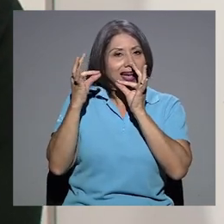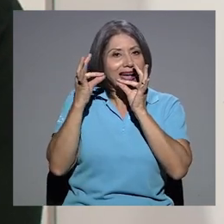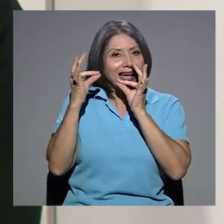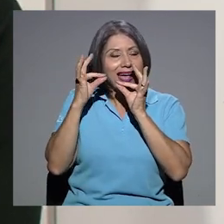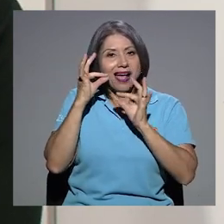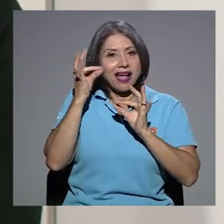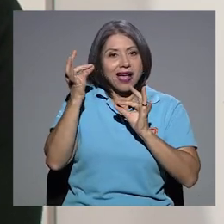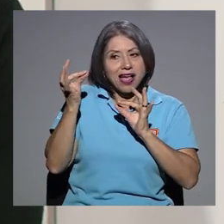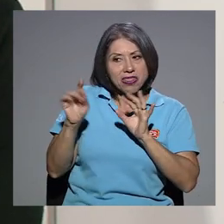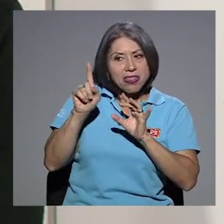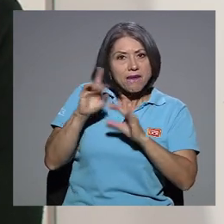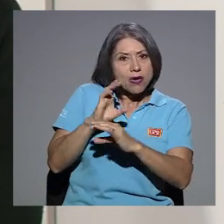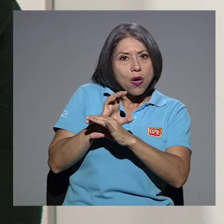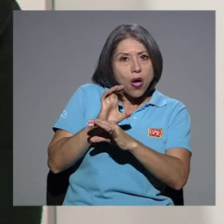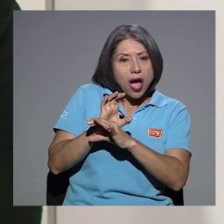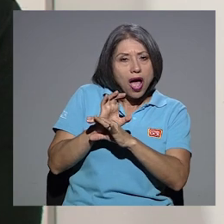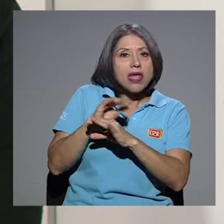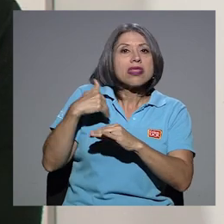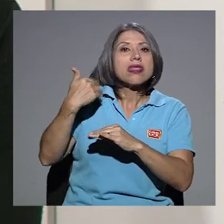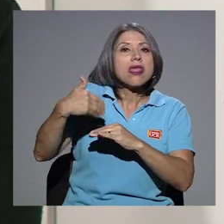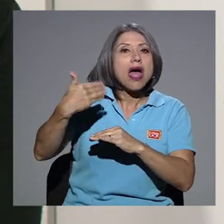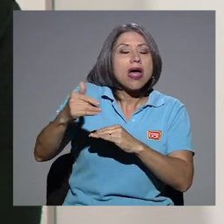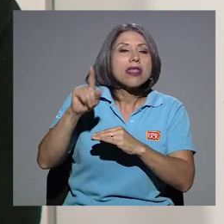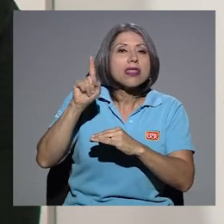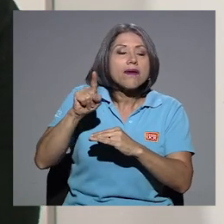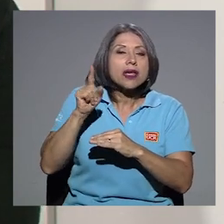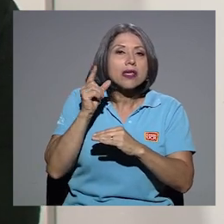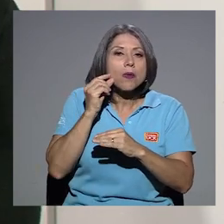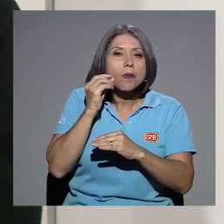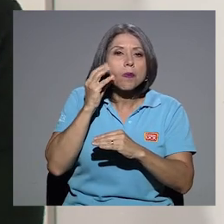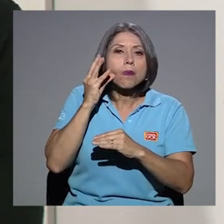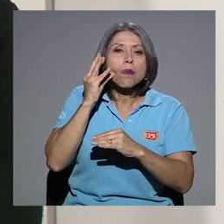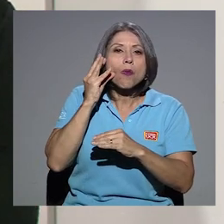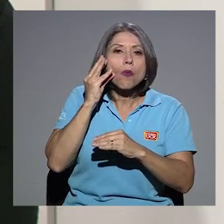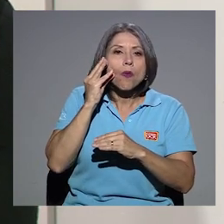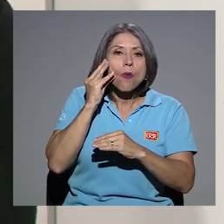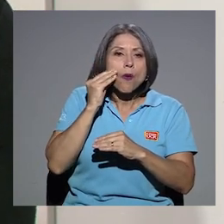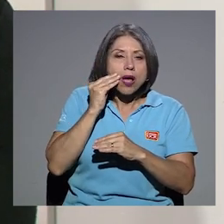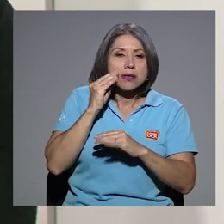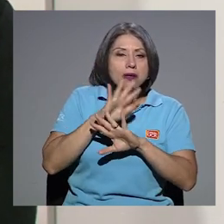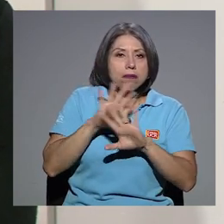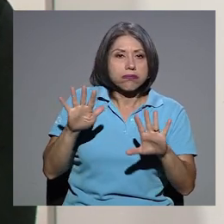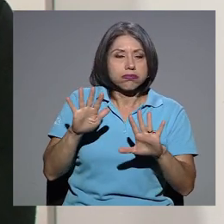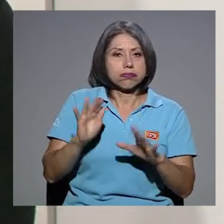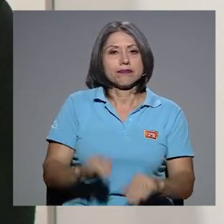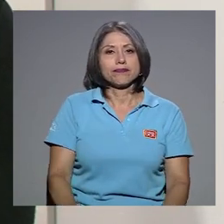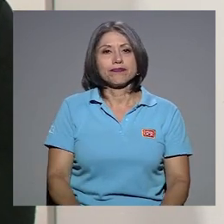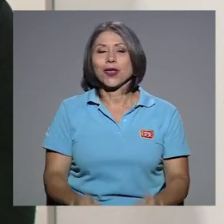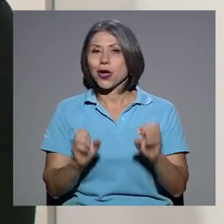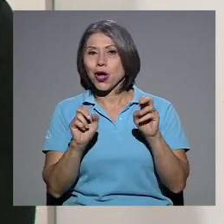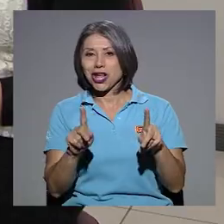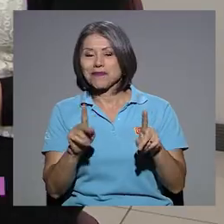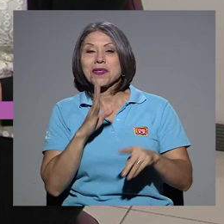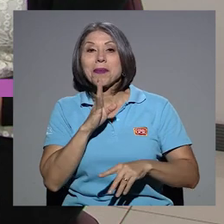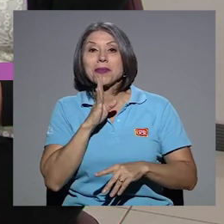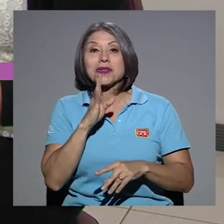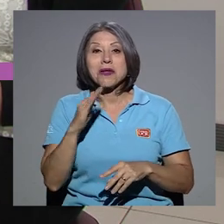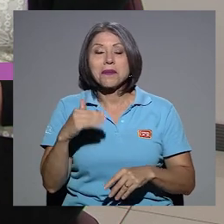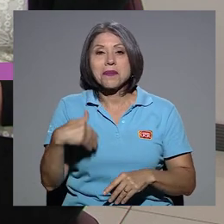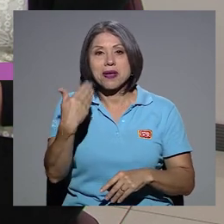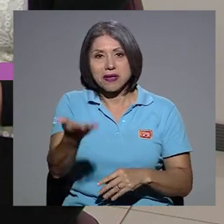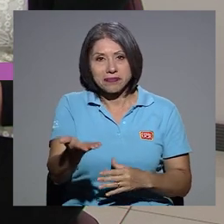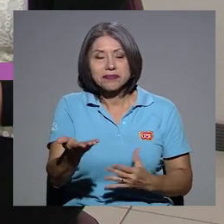las bacterias, la encía debería ir desinflamando. Debería irse revirtiendo ese proceso inflamatorio. Ok, bueno, vamos a hablar un poquito